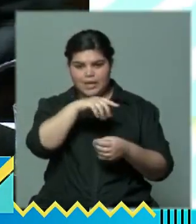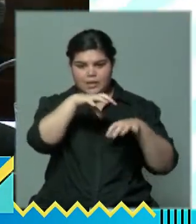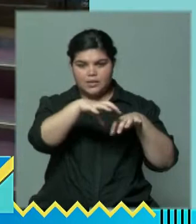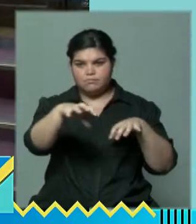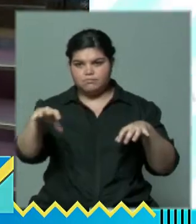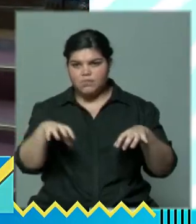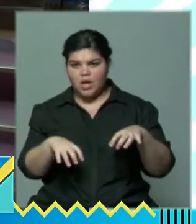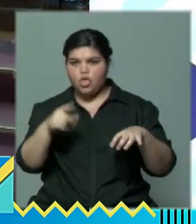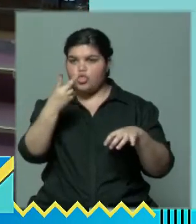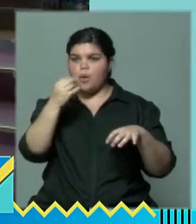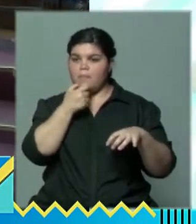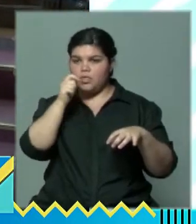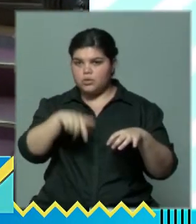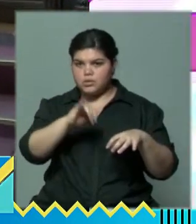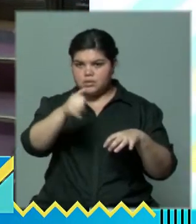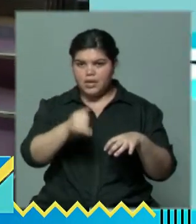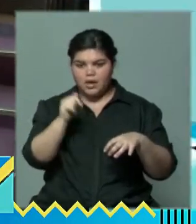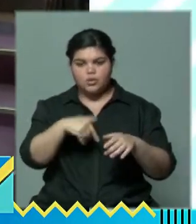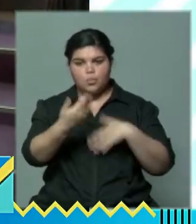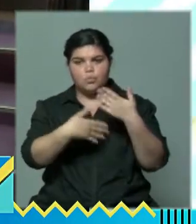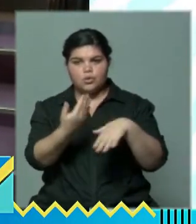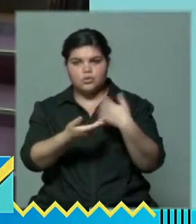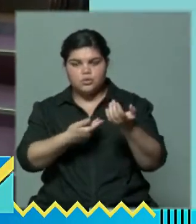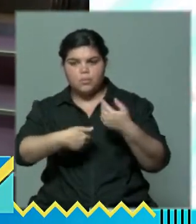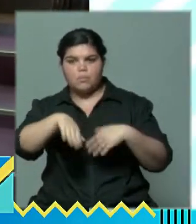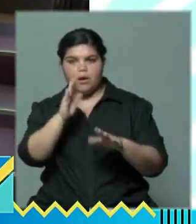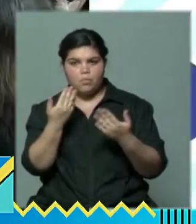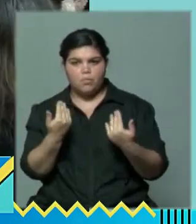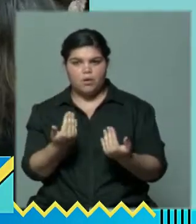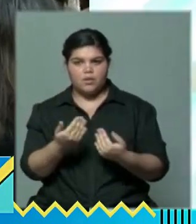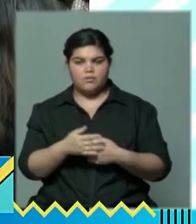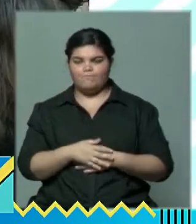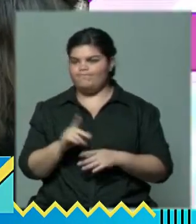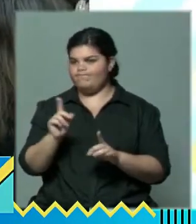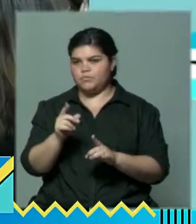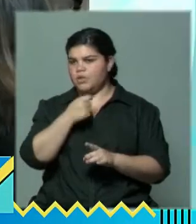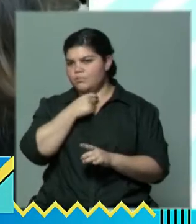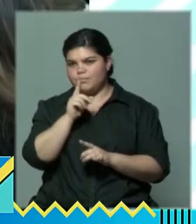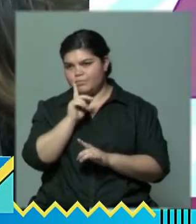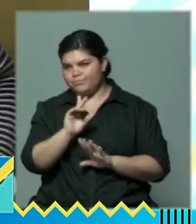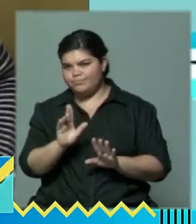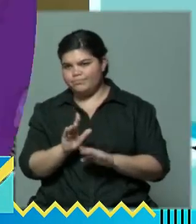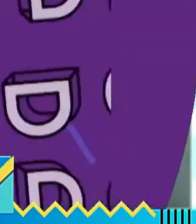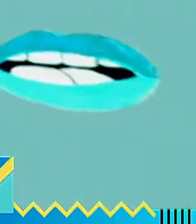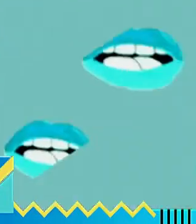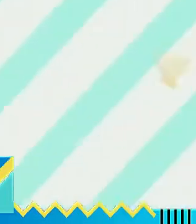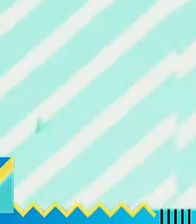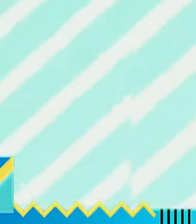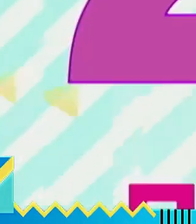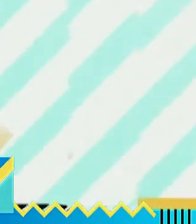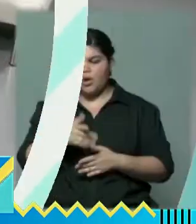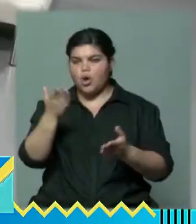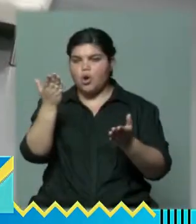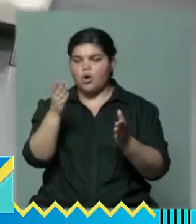va a haber una mayor cantidad de procesos, si se quiere. No creo que aumente mucho. Sí hay que, a ver, nosotros tenemos un código